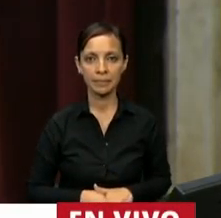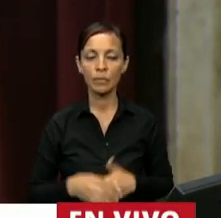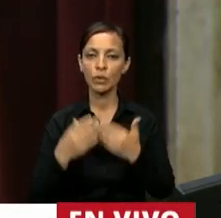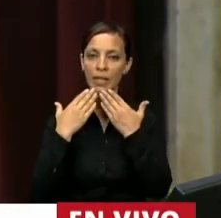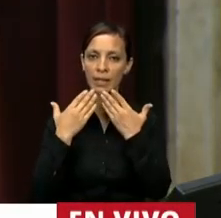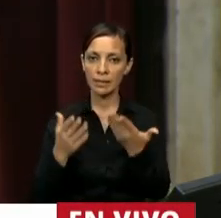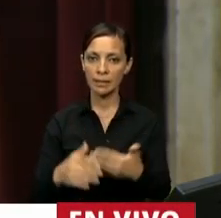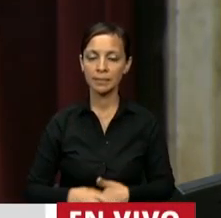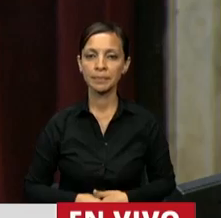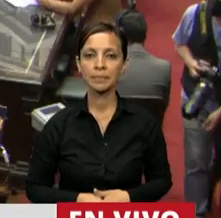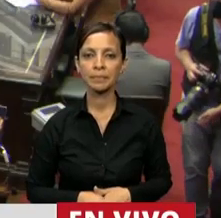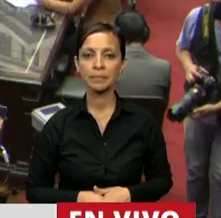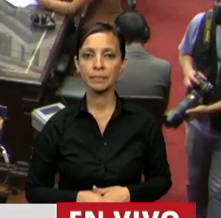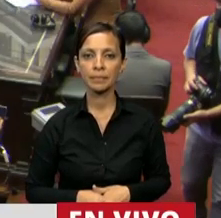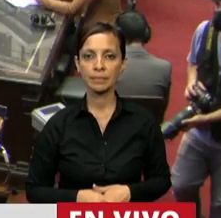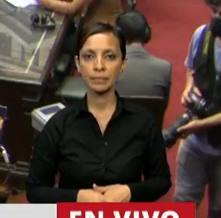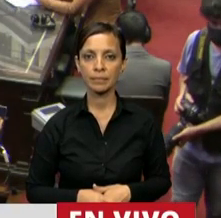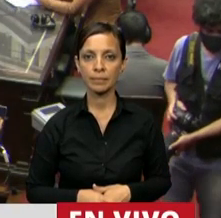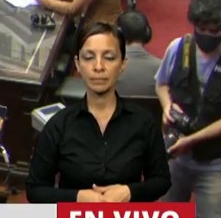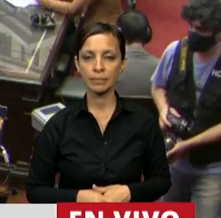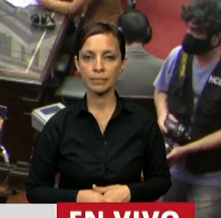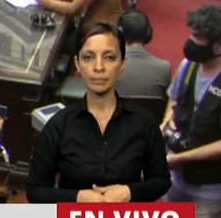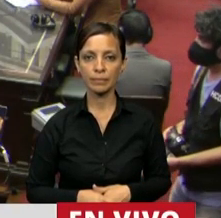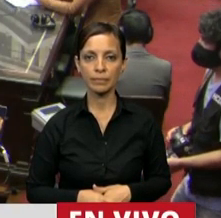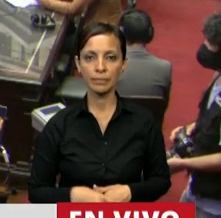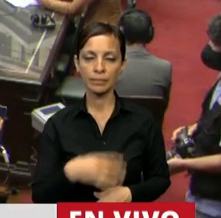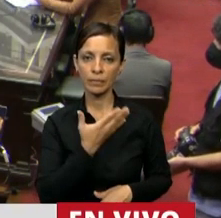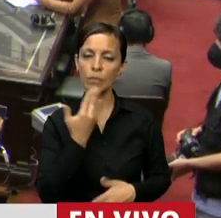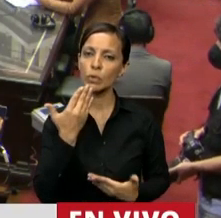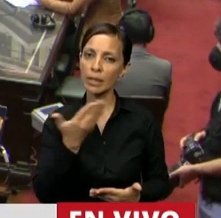Muchas gracias, señor presidente.